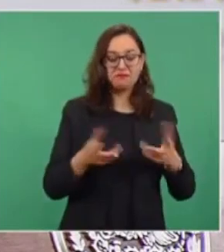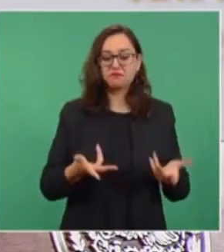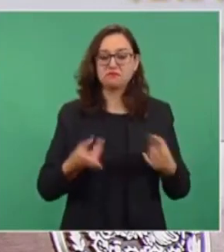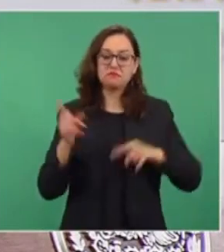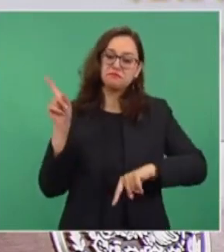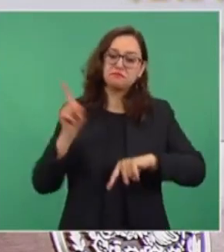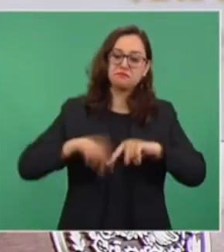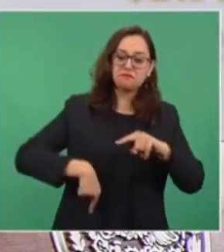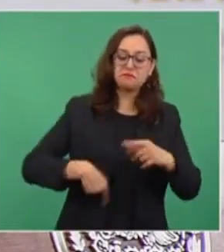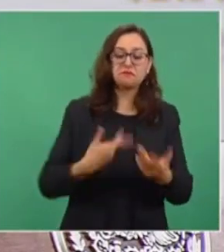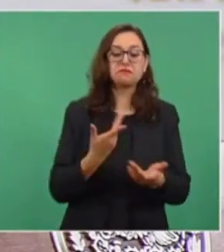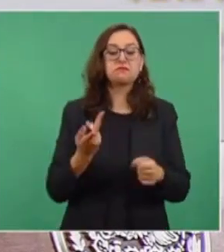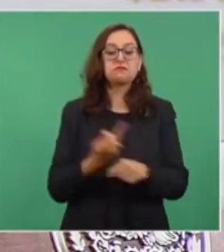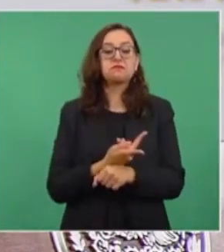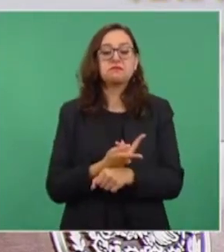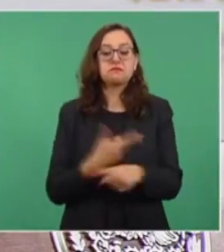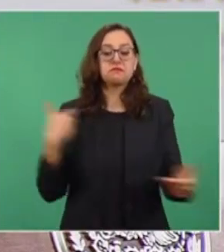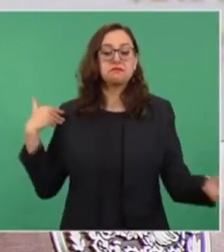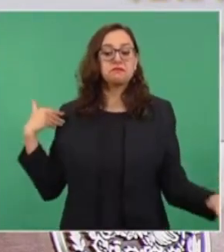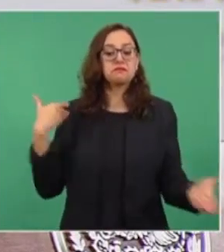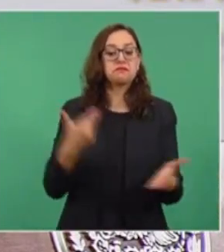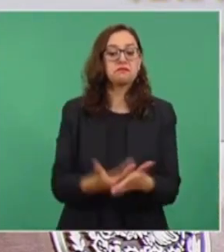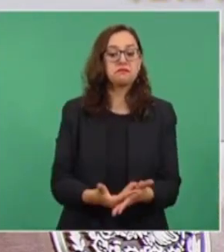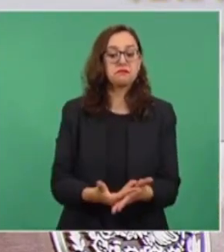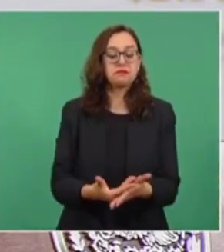los últimos tiempos pues